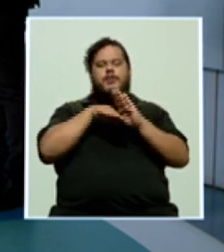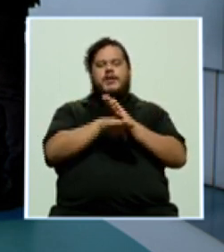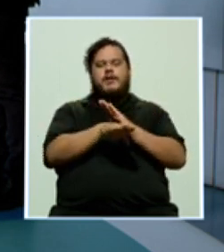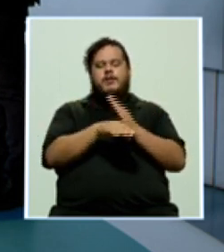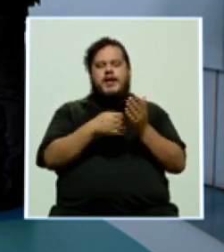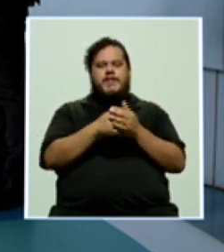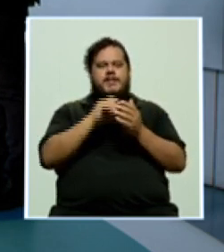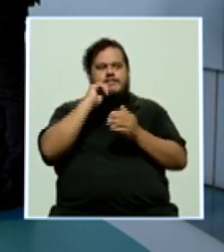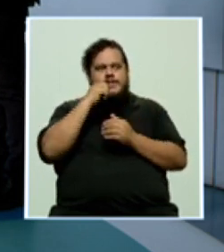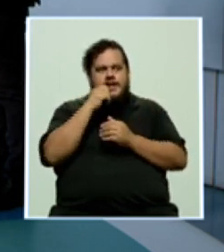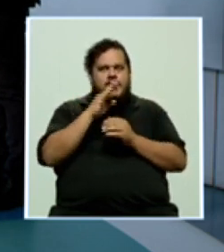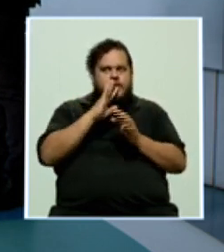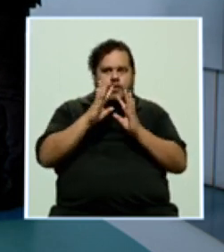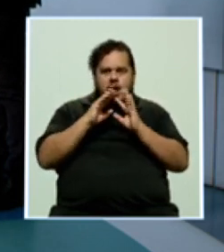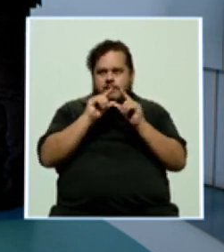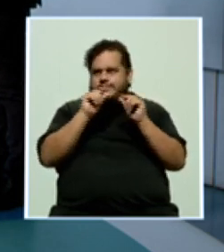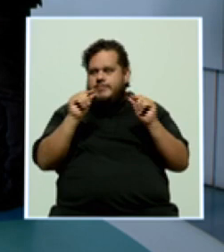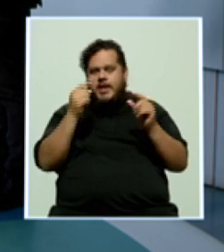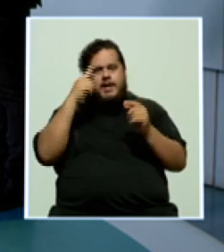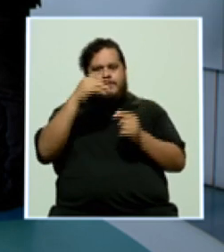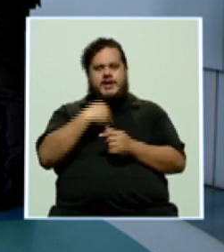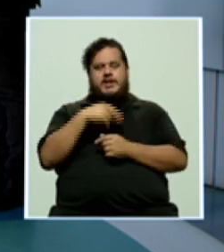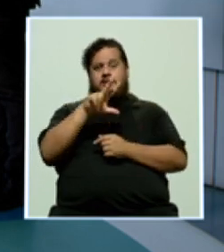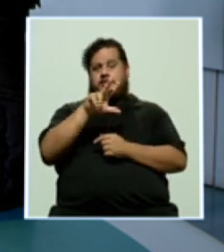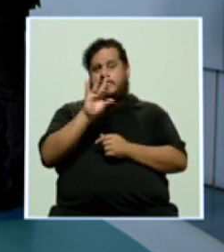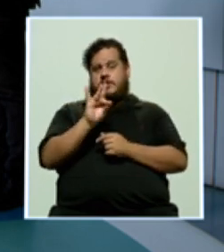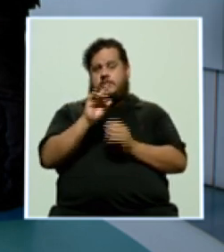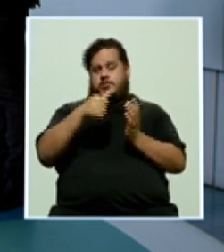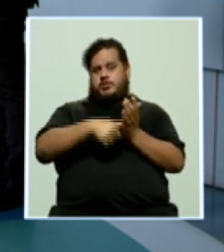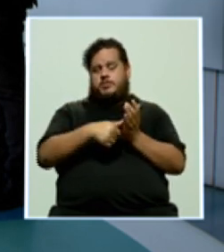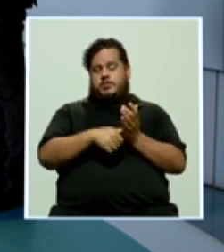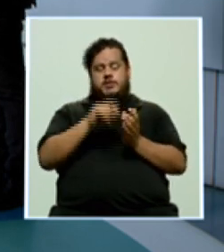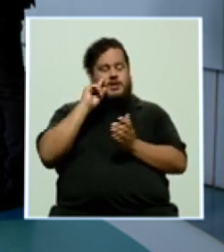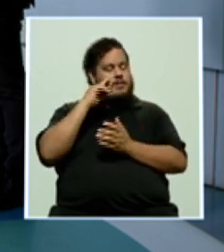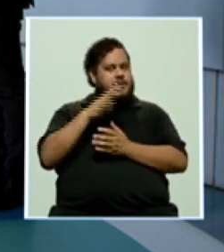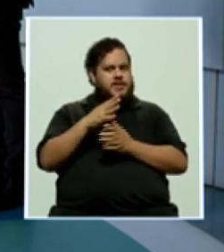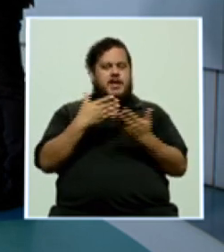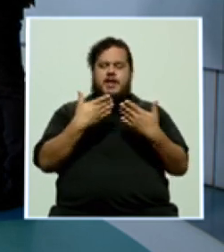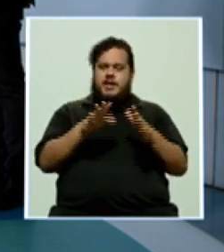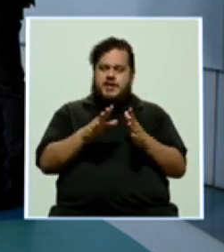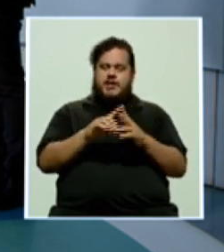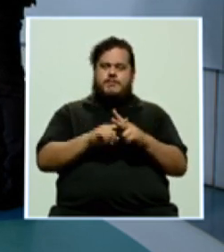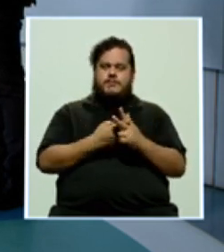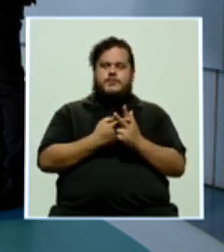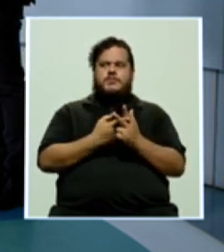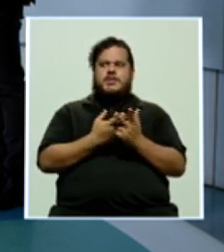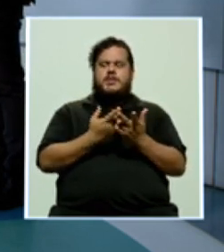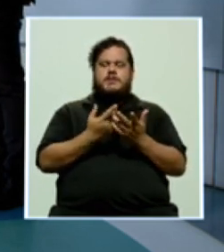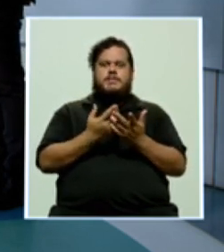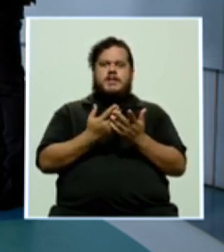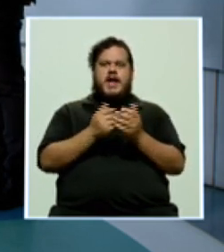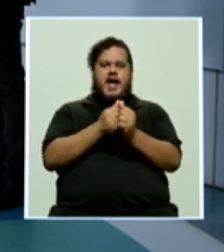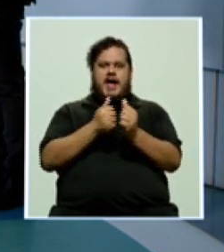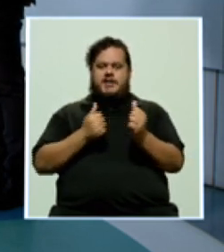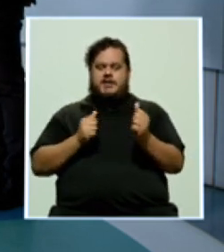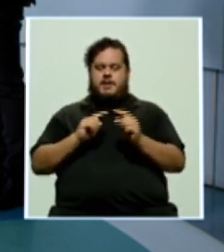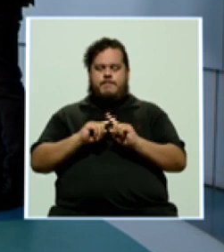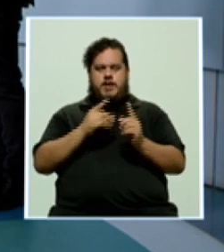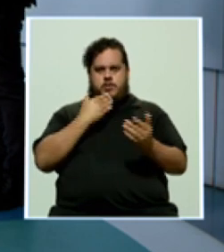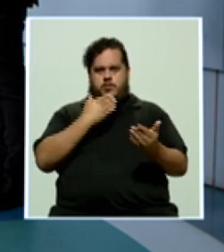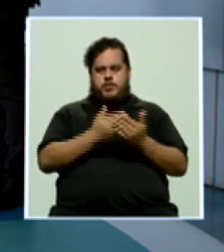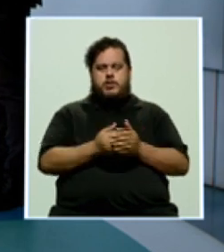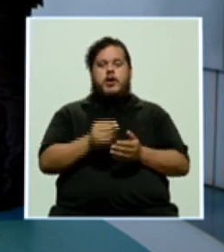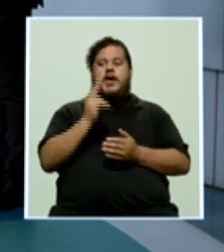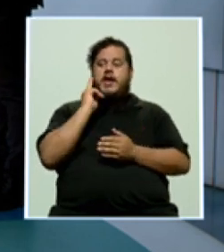fracciones, para tener los 38 votos, pues llegan a parecer que ya empiezan a ceder. Pero bueno, en esas